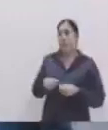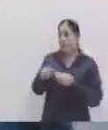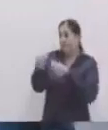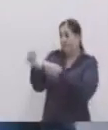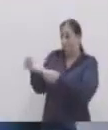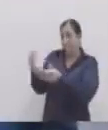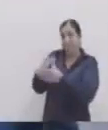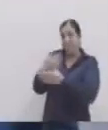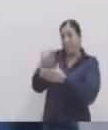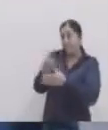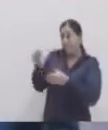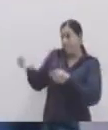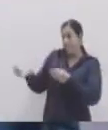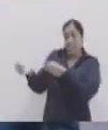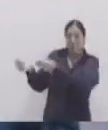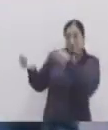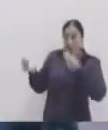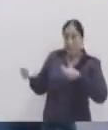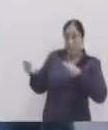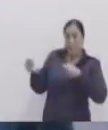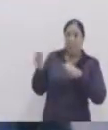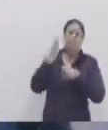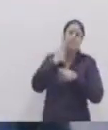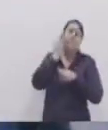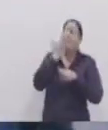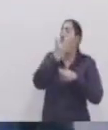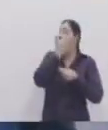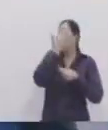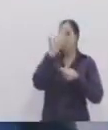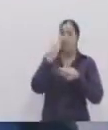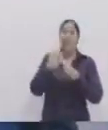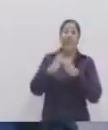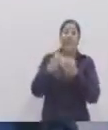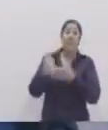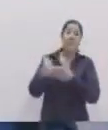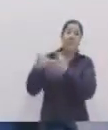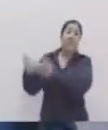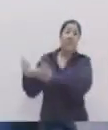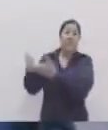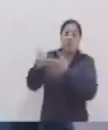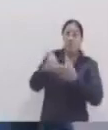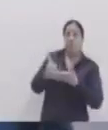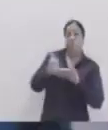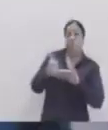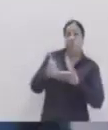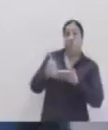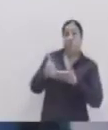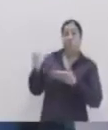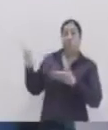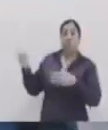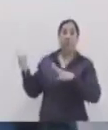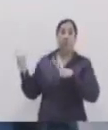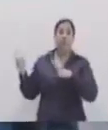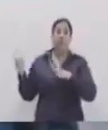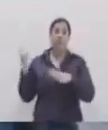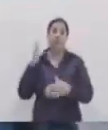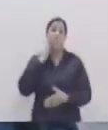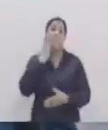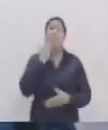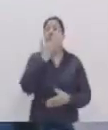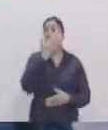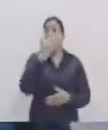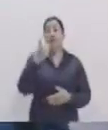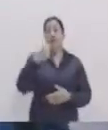Entonces ese compartimiento ayuda a que ambas personas se satisfagan o queden